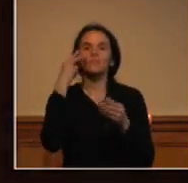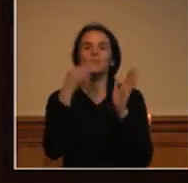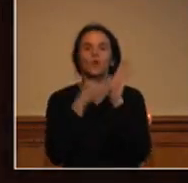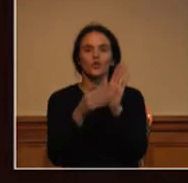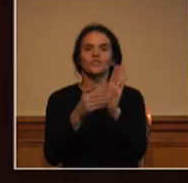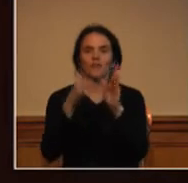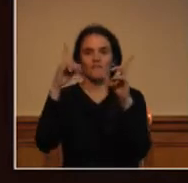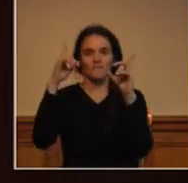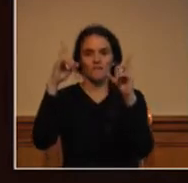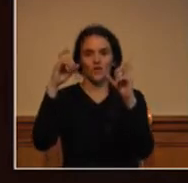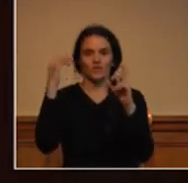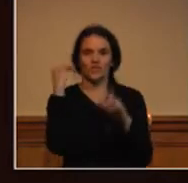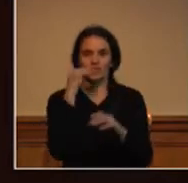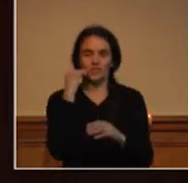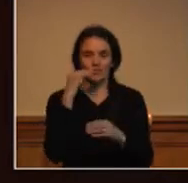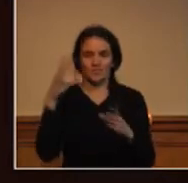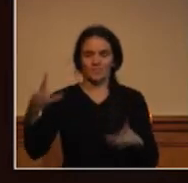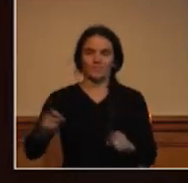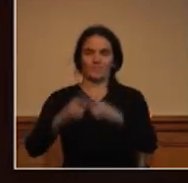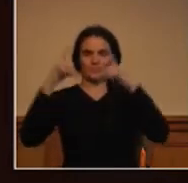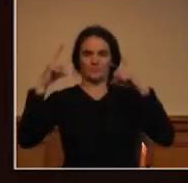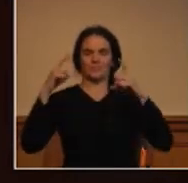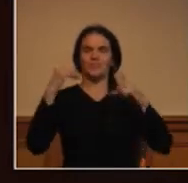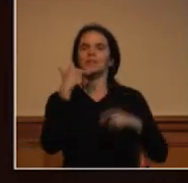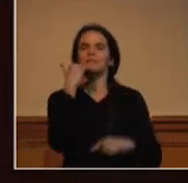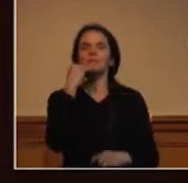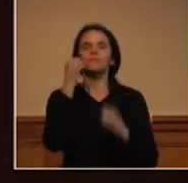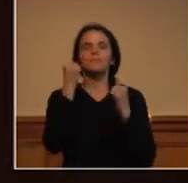foto después en el escritorio. También podemos